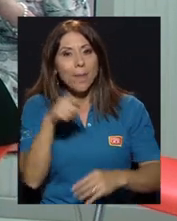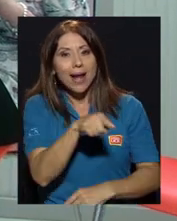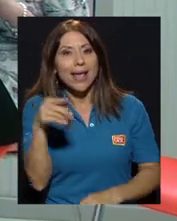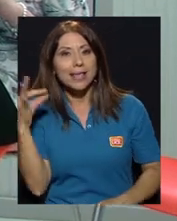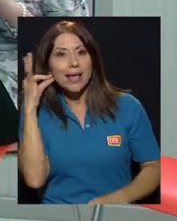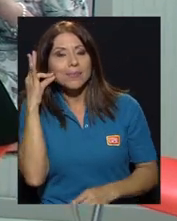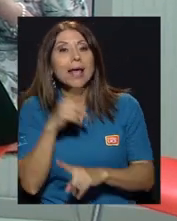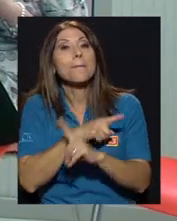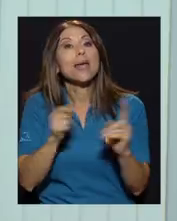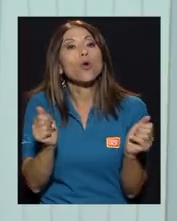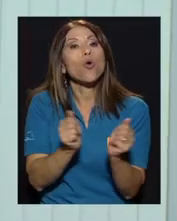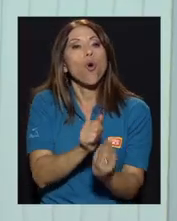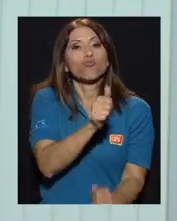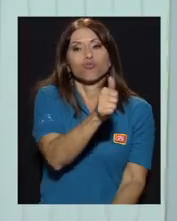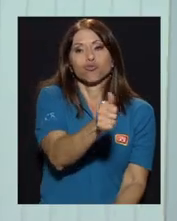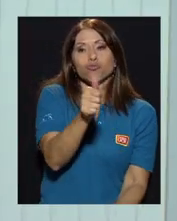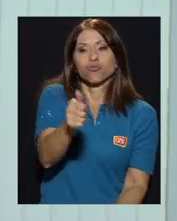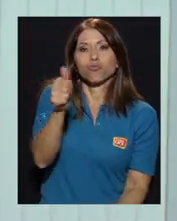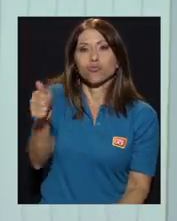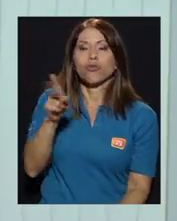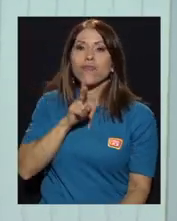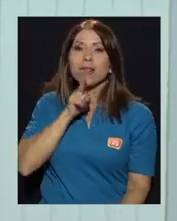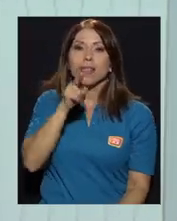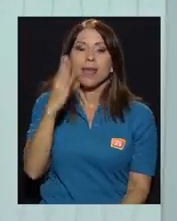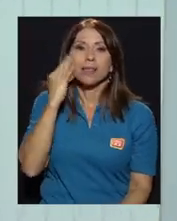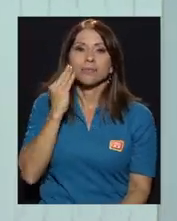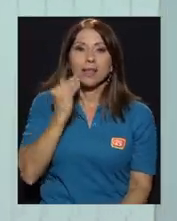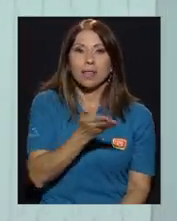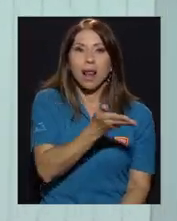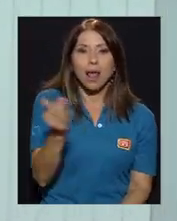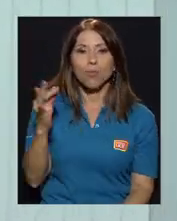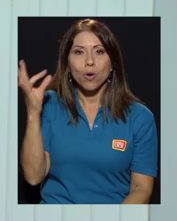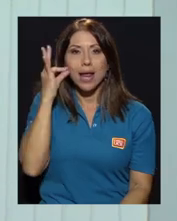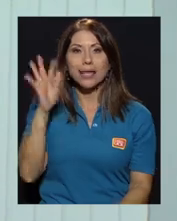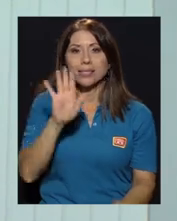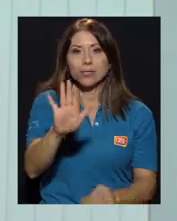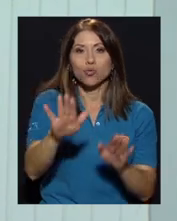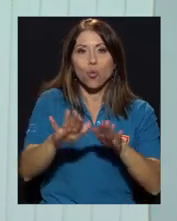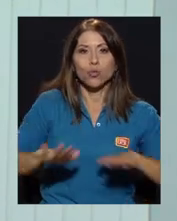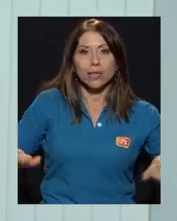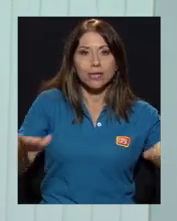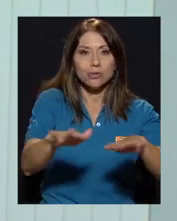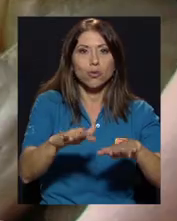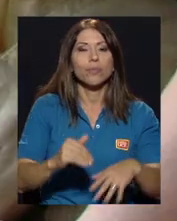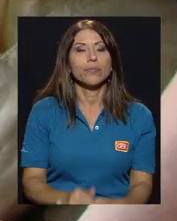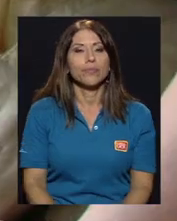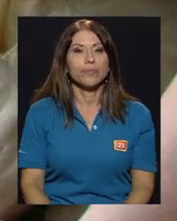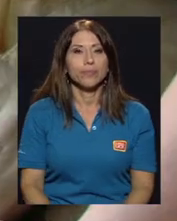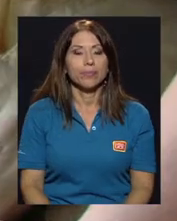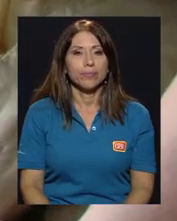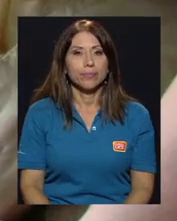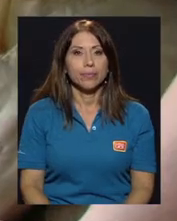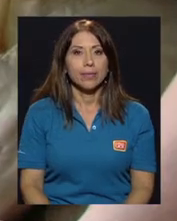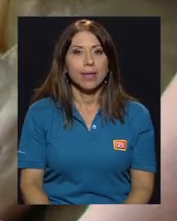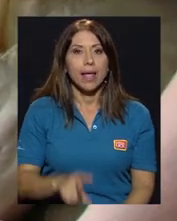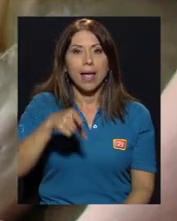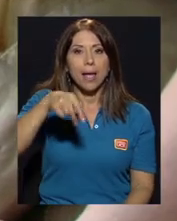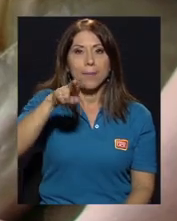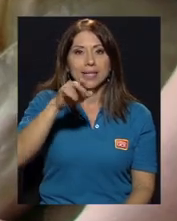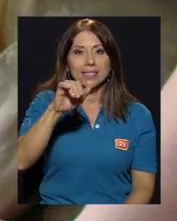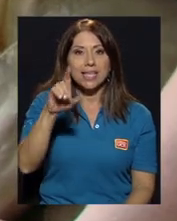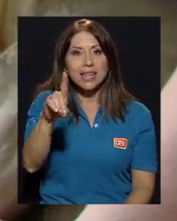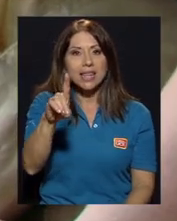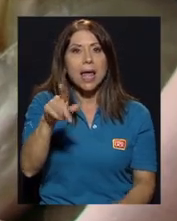pero desde la realidad que pueden vivir y experimentar las mujeres, ¿verdad?, en el contexto en el que ellas se desenvuelven. El PRECID